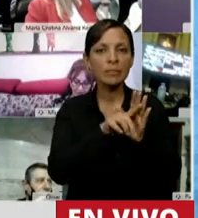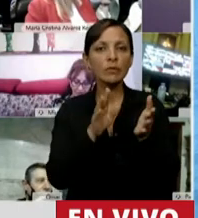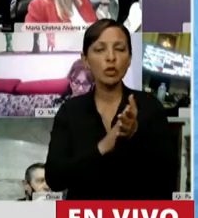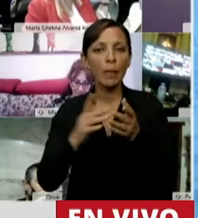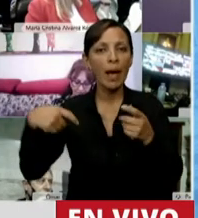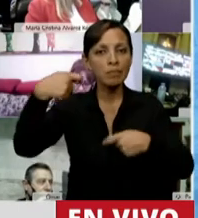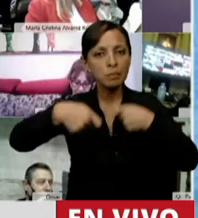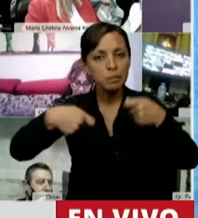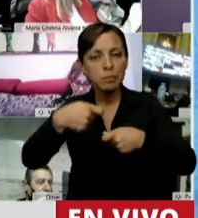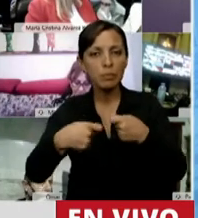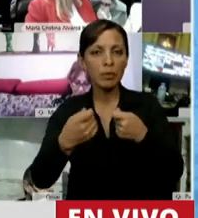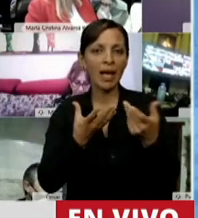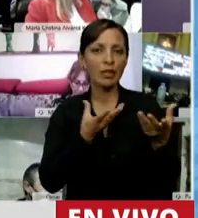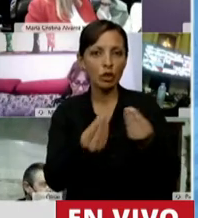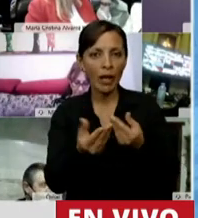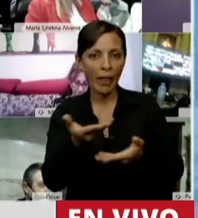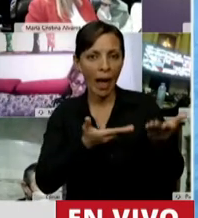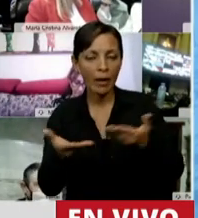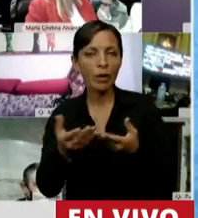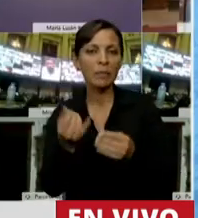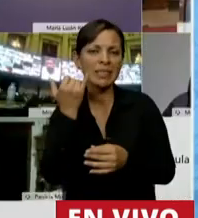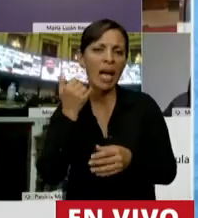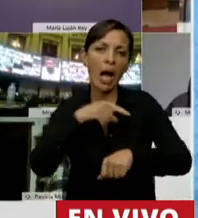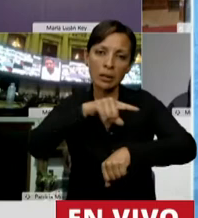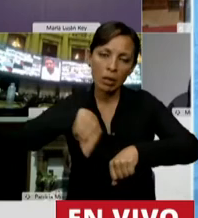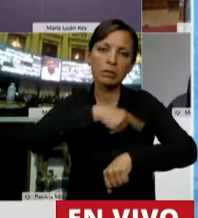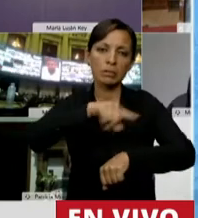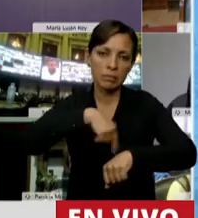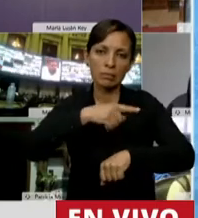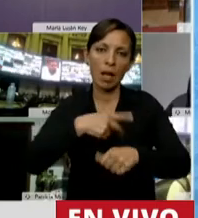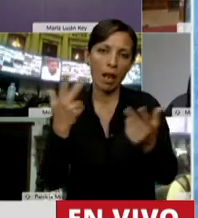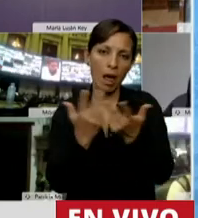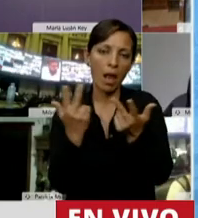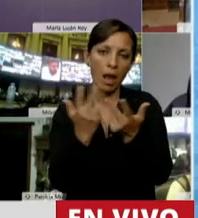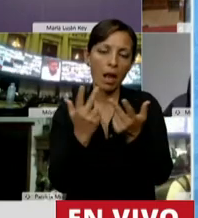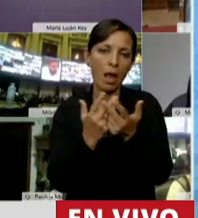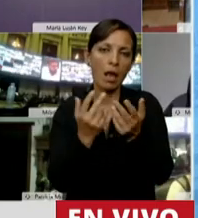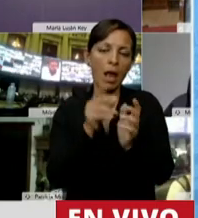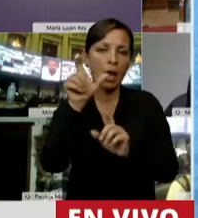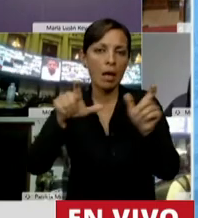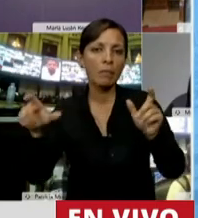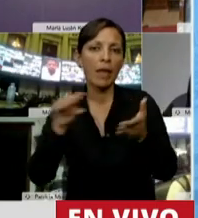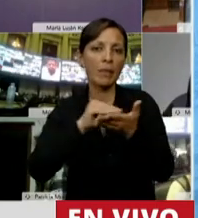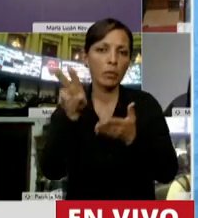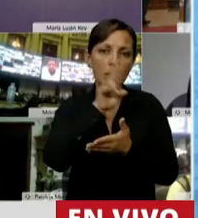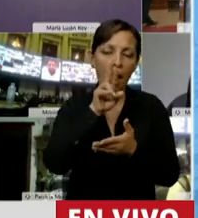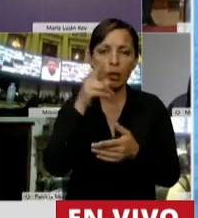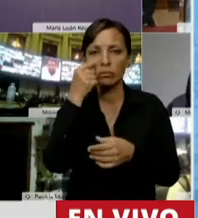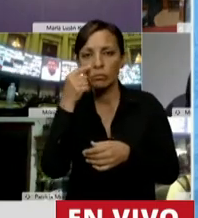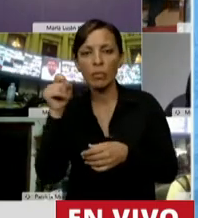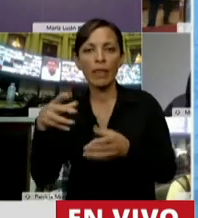extraordinario y solidario del que se ha hablado mucho. Estuvimos varias horas escuchando a diputados y diputadas de la